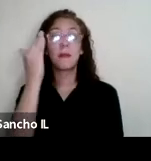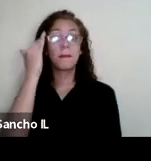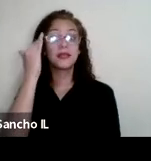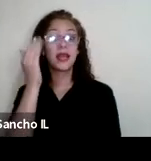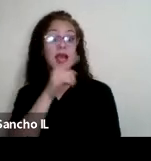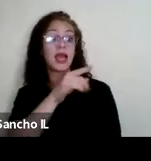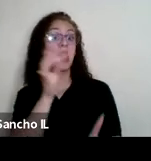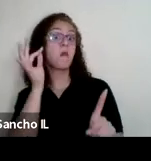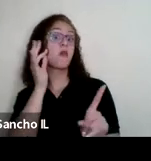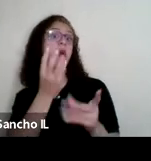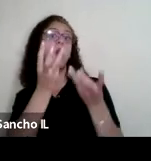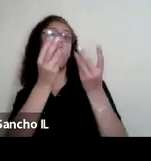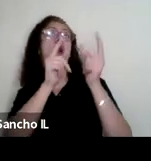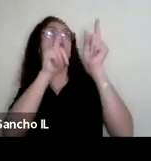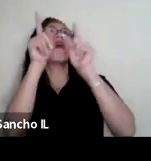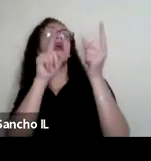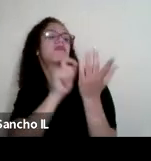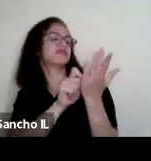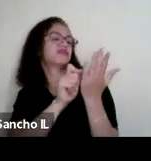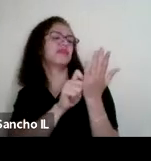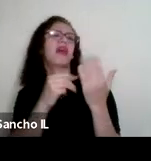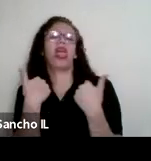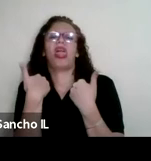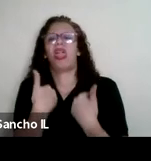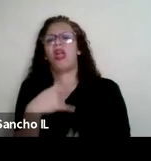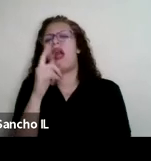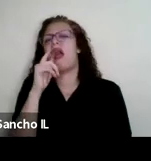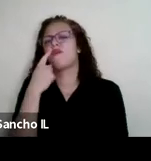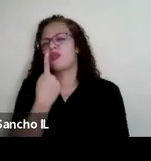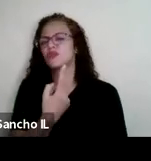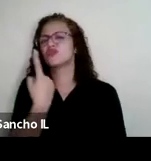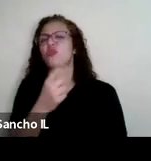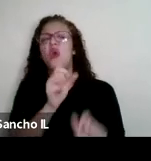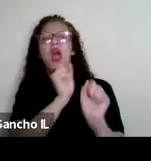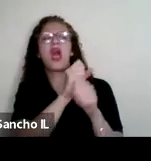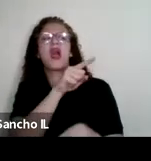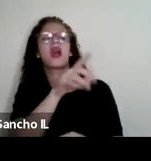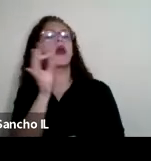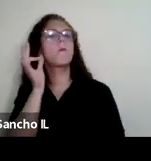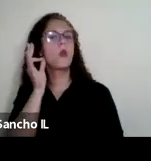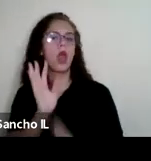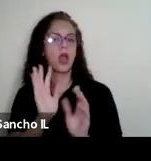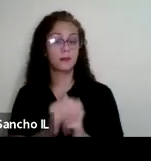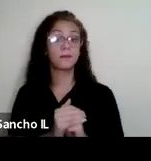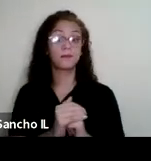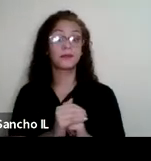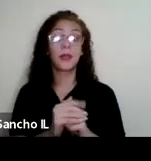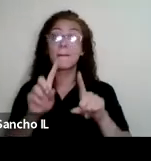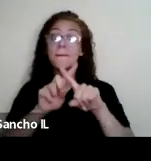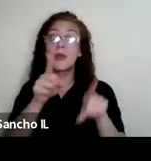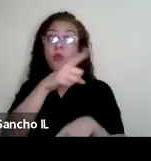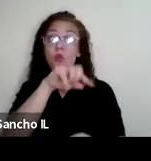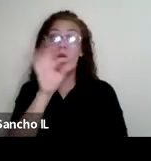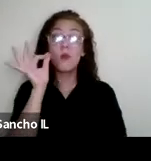trabajo de contar estrellas era un trabajo tedioso y aburrido que solo podían hacerlo las mujeres. Pero ellas